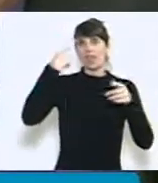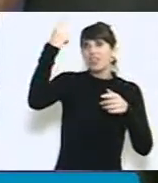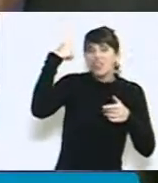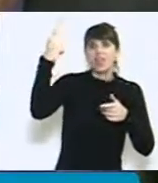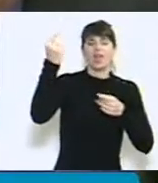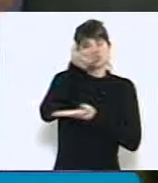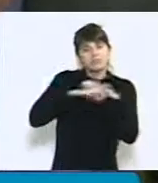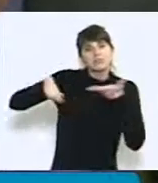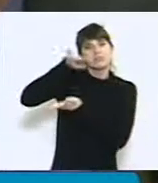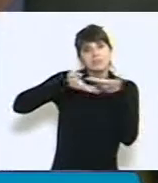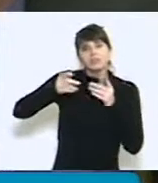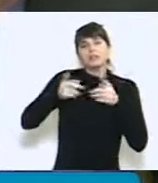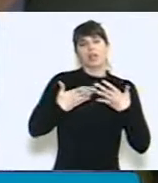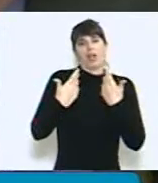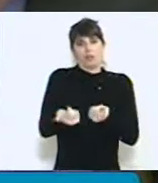y solidario.